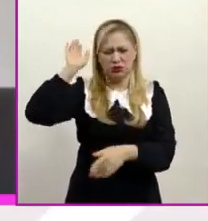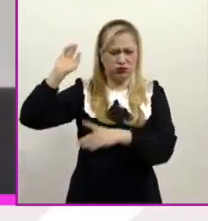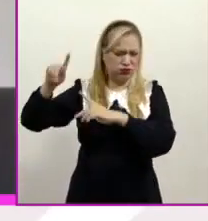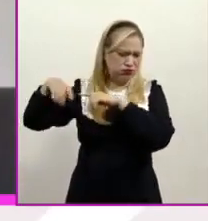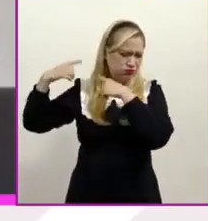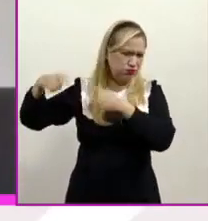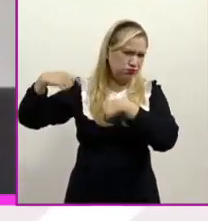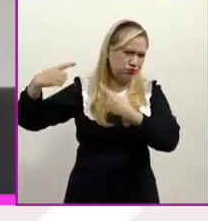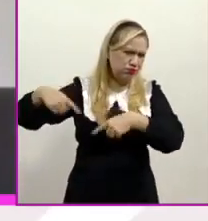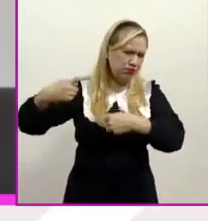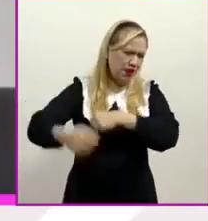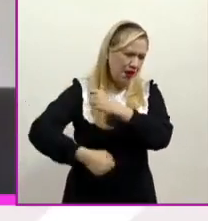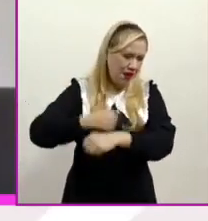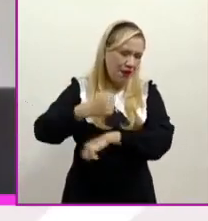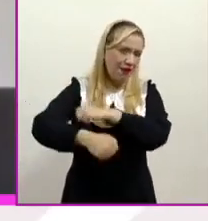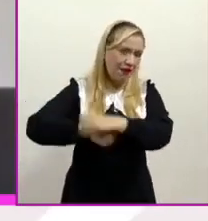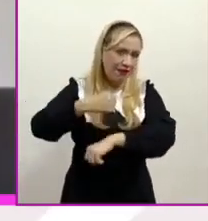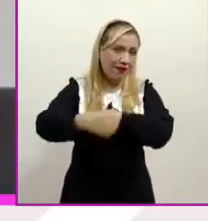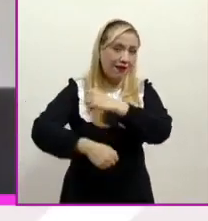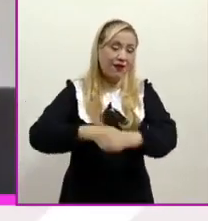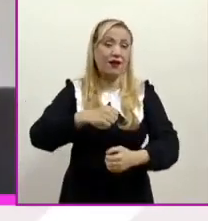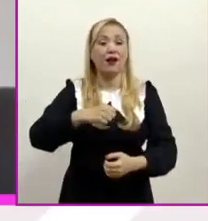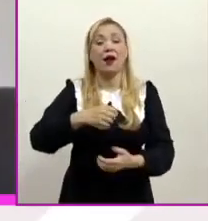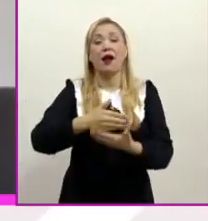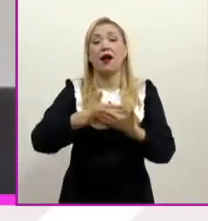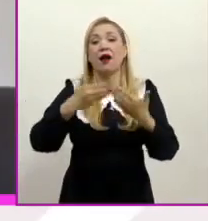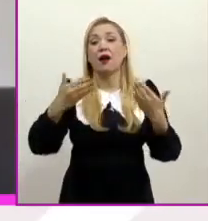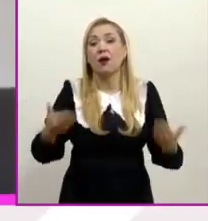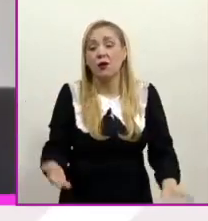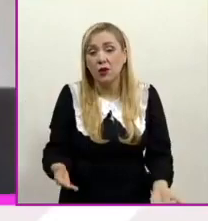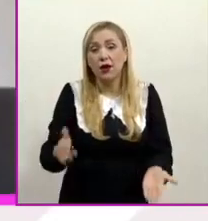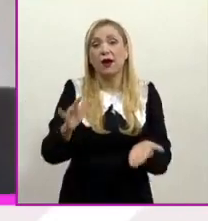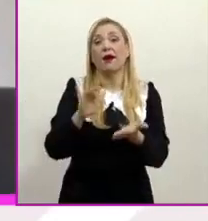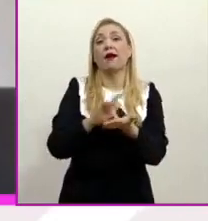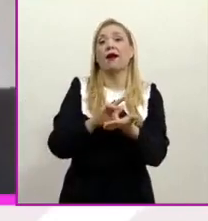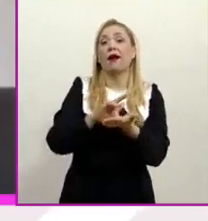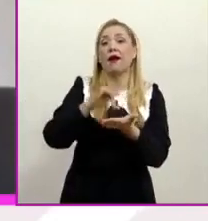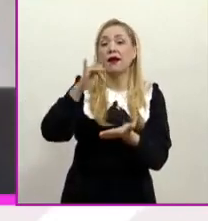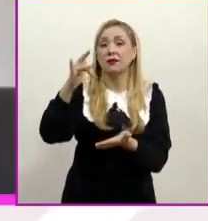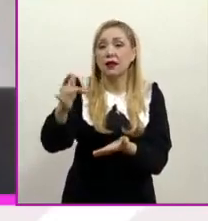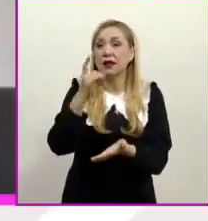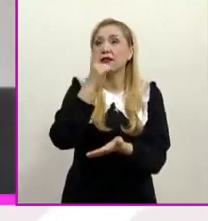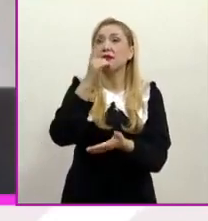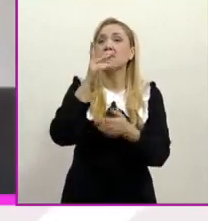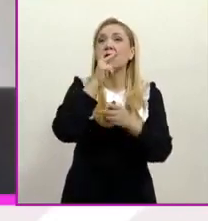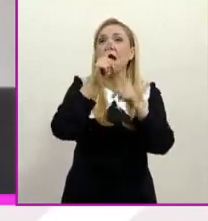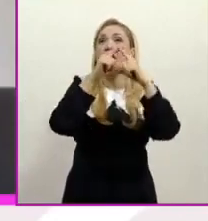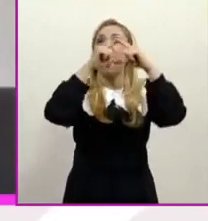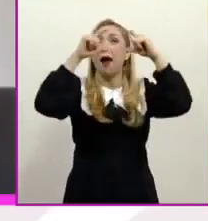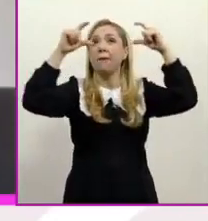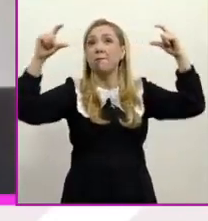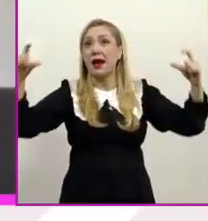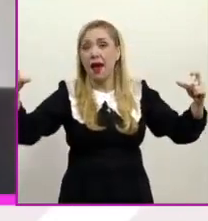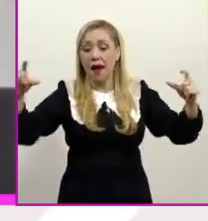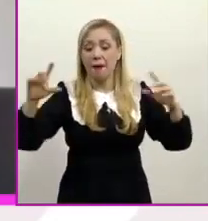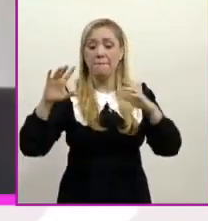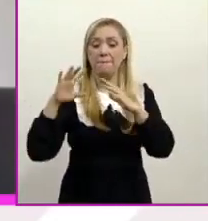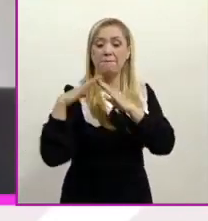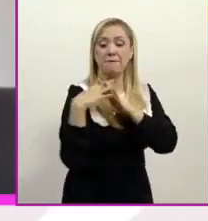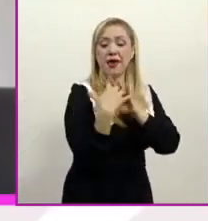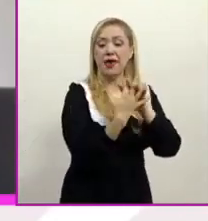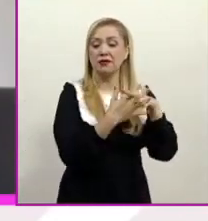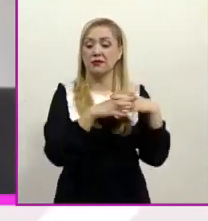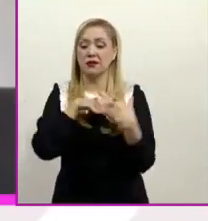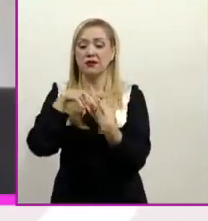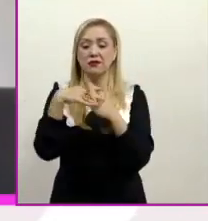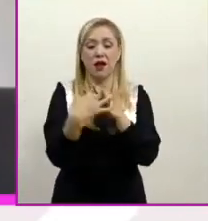históricamente y gracias a la narrativa del mestizaje, ¿no? Que fue creada obviamente con muy buenas